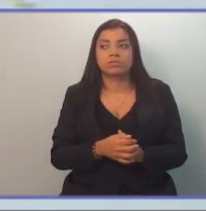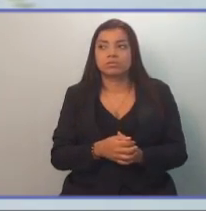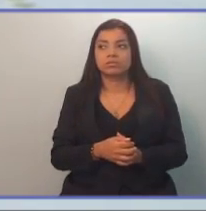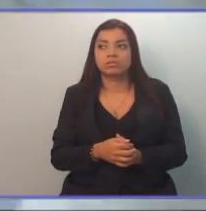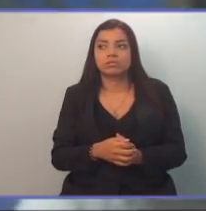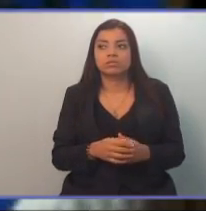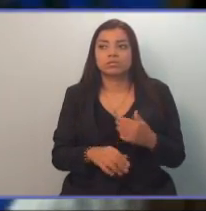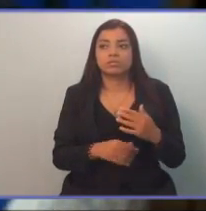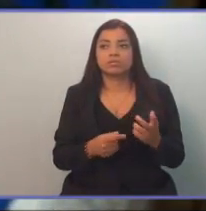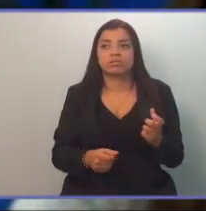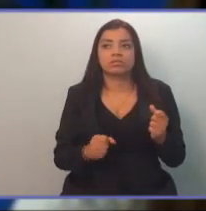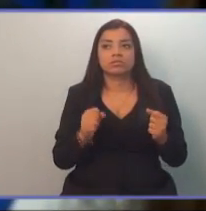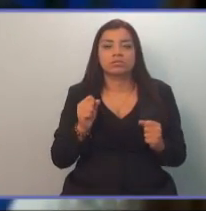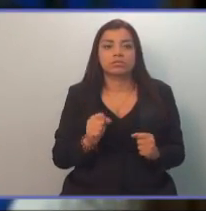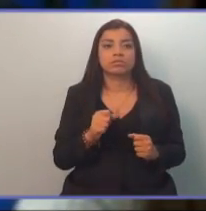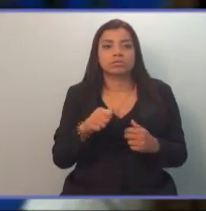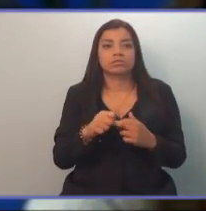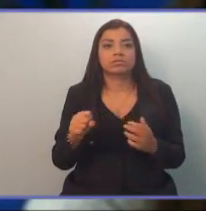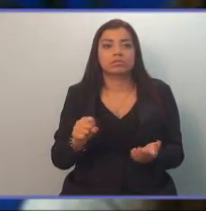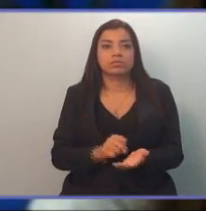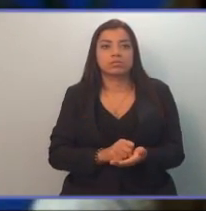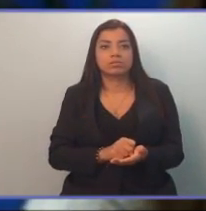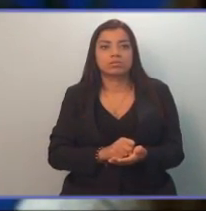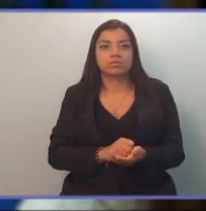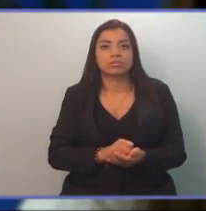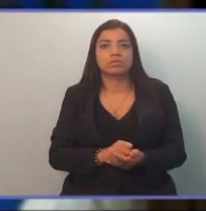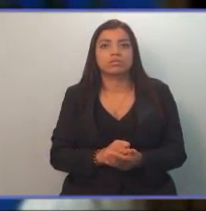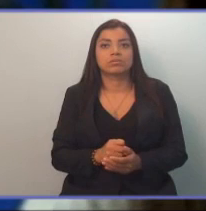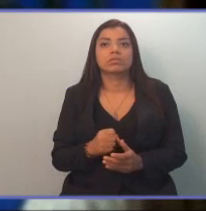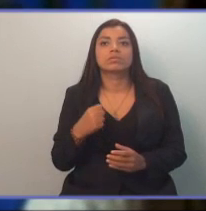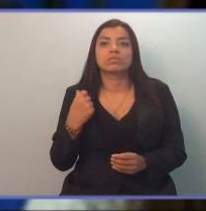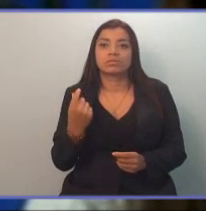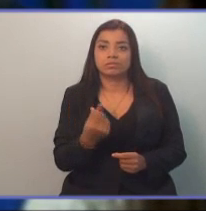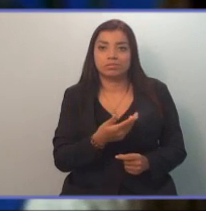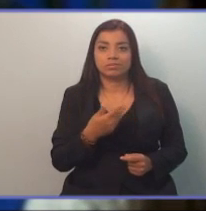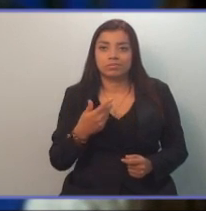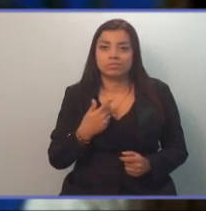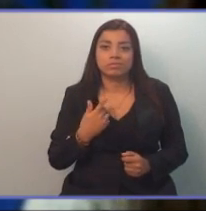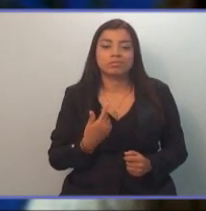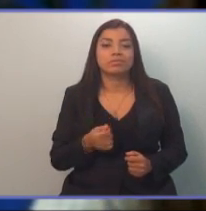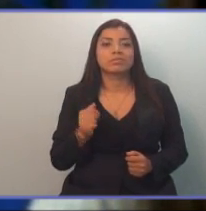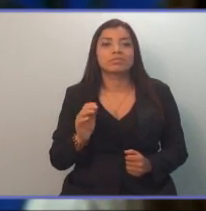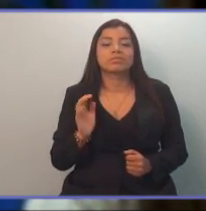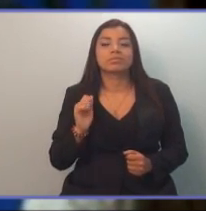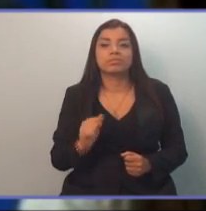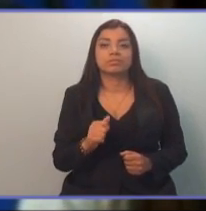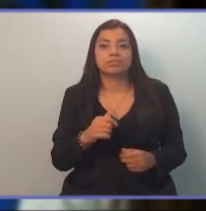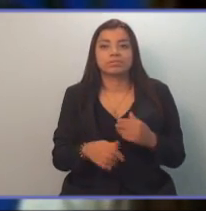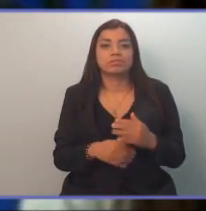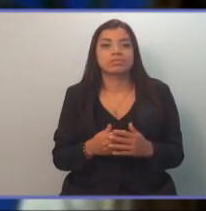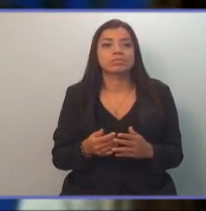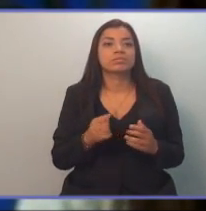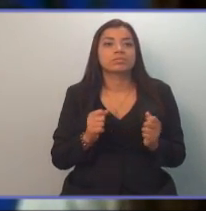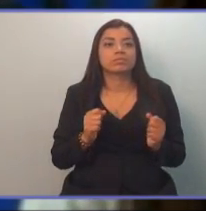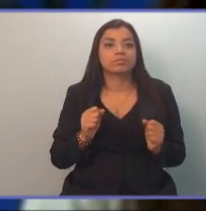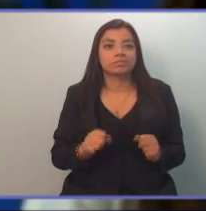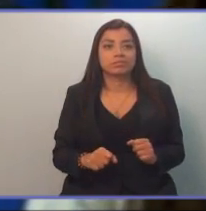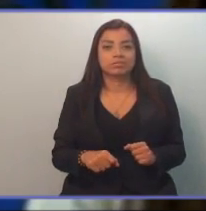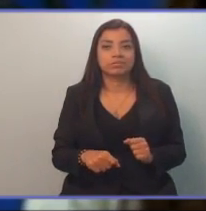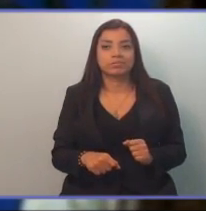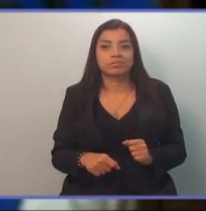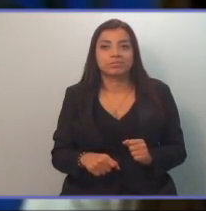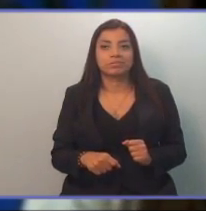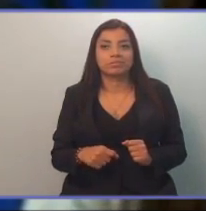prórroga por parte de la Asamblea, lo que hicimos para poder potenciar esta capacidad instalada